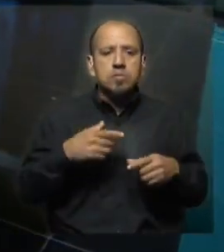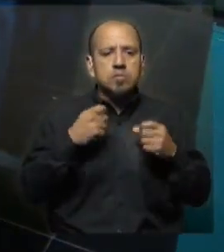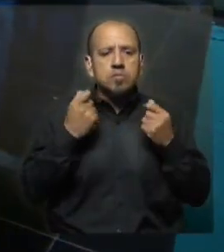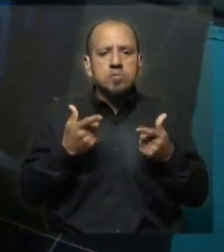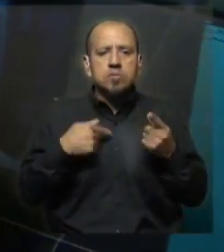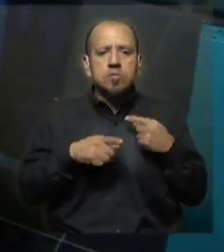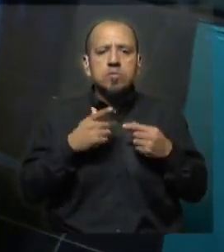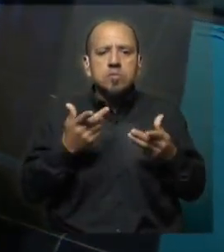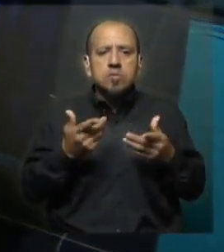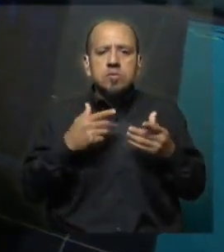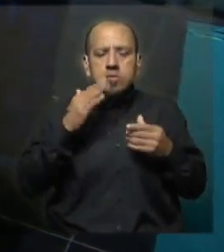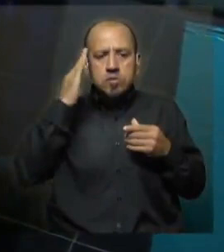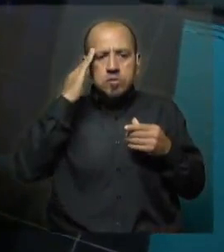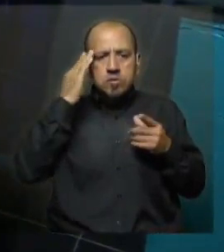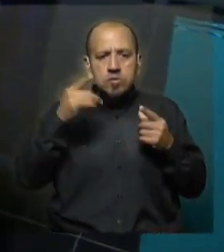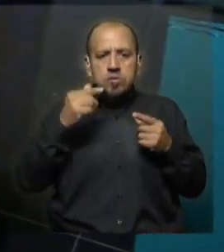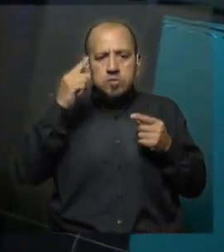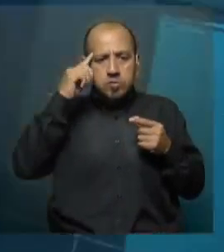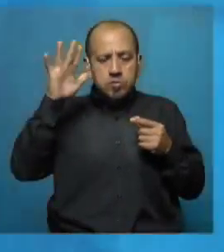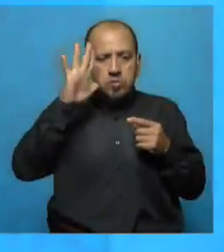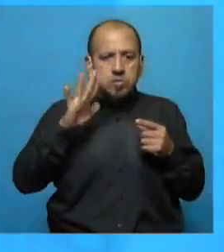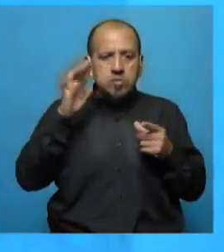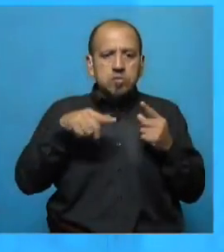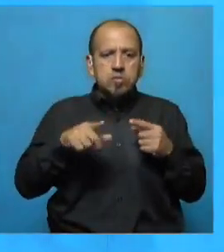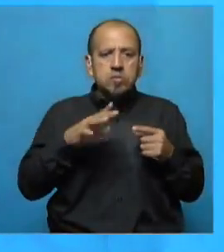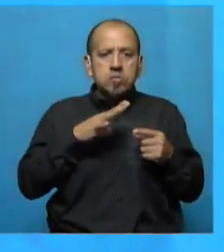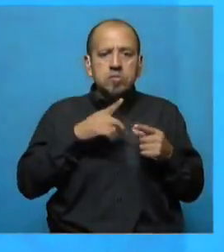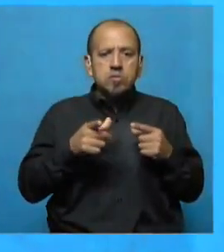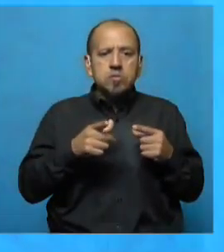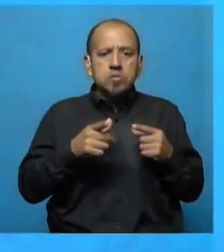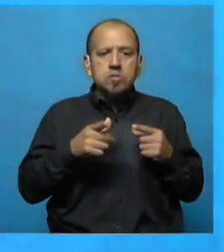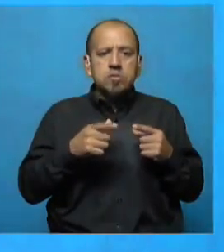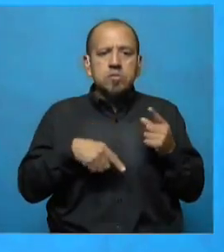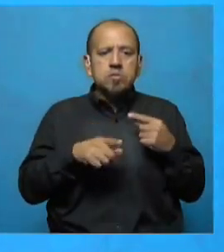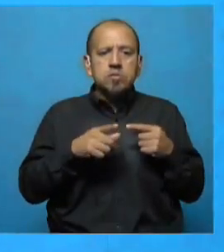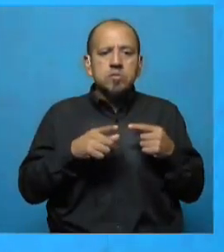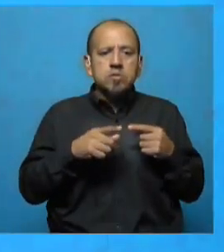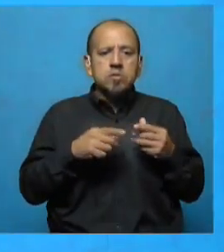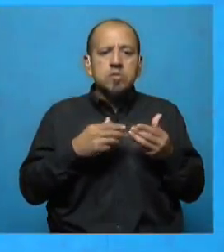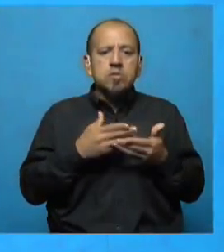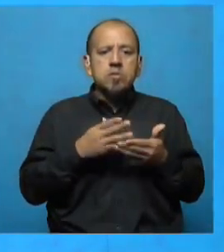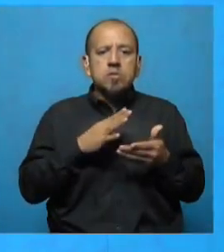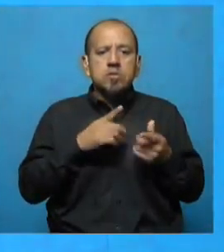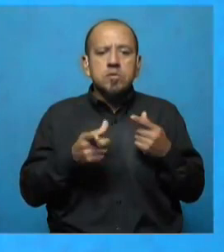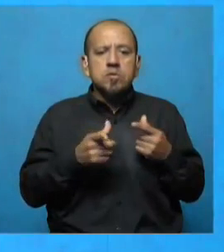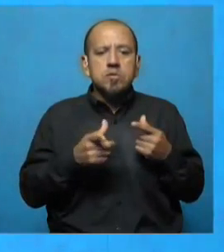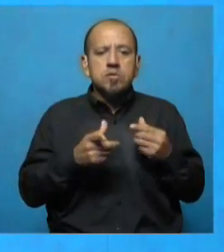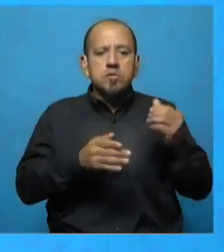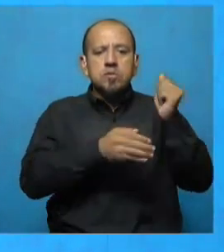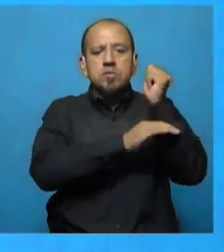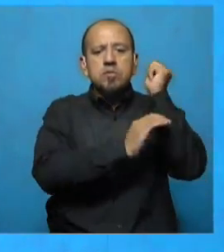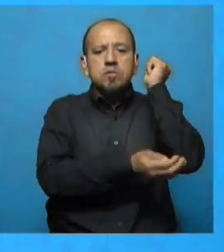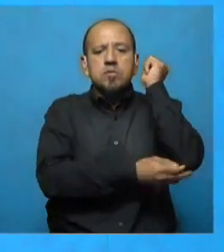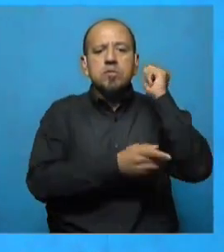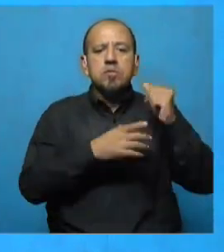no sé si uno está bueno ser consciente esas cosas pero yo me imaginaba que había en la panza de Victoria ha habido un bebé este